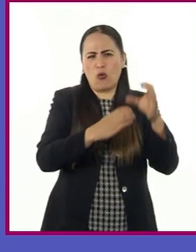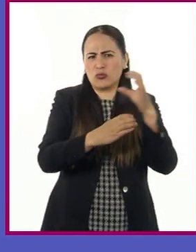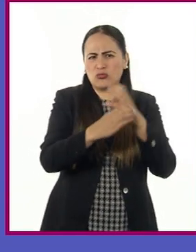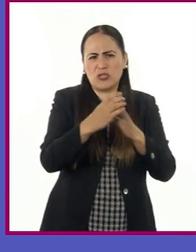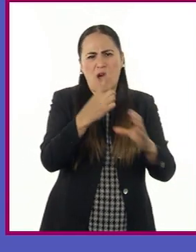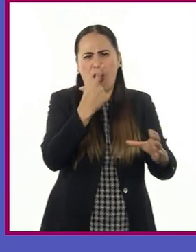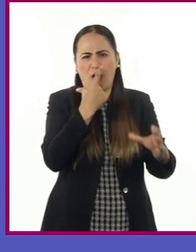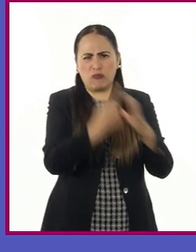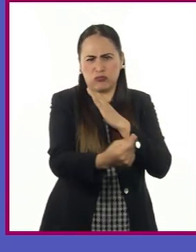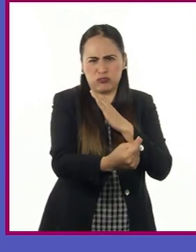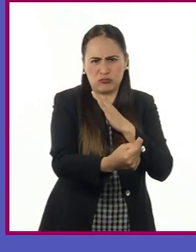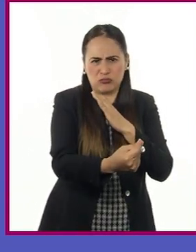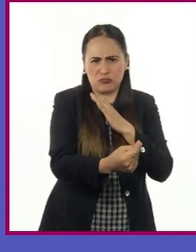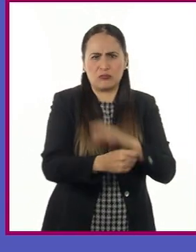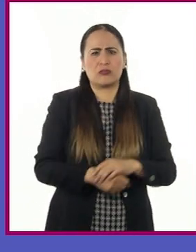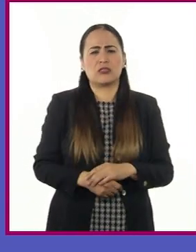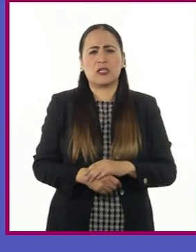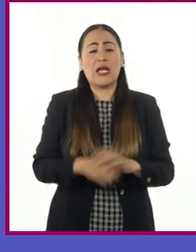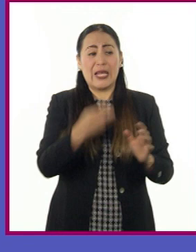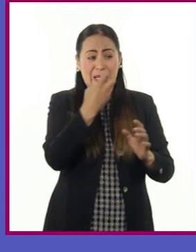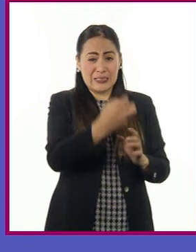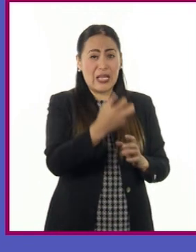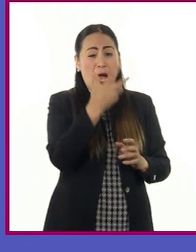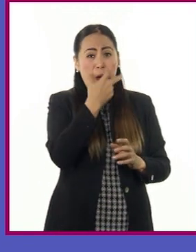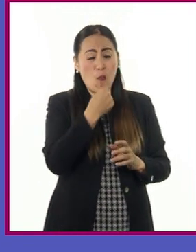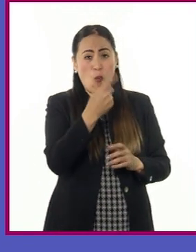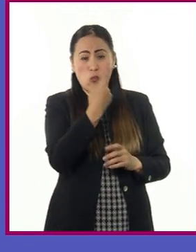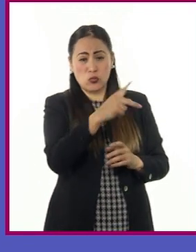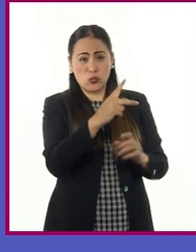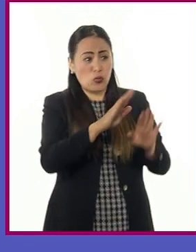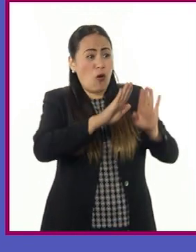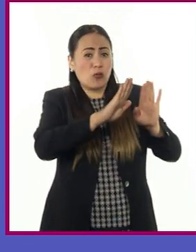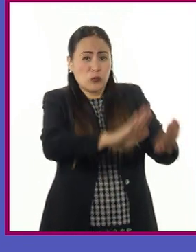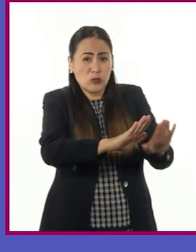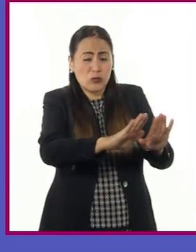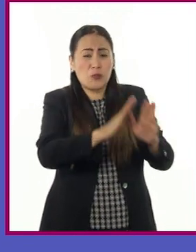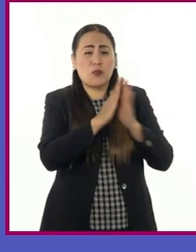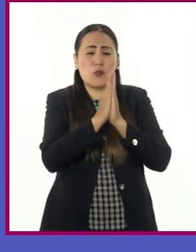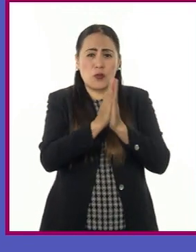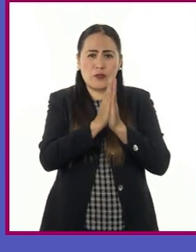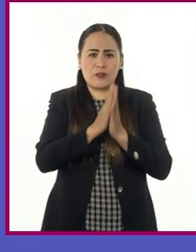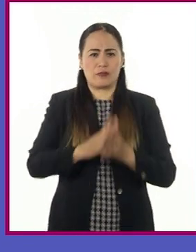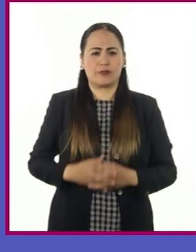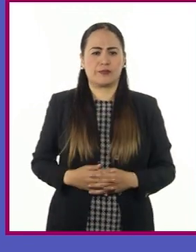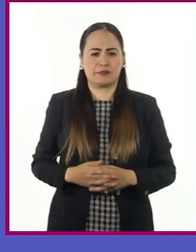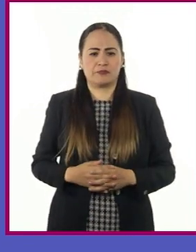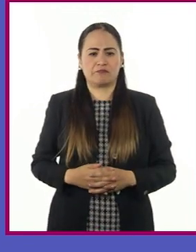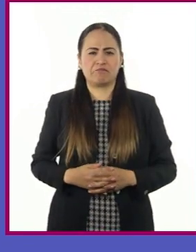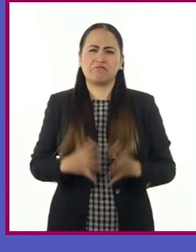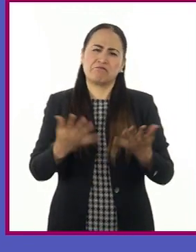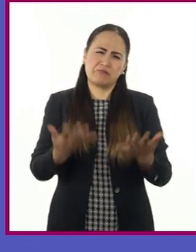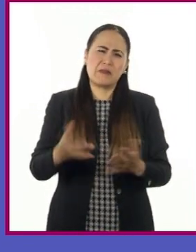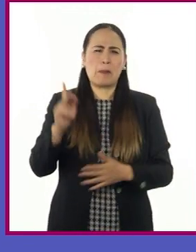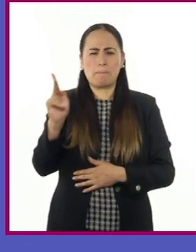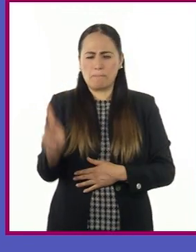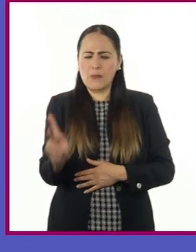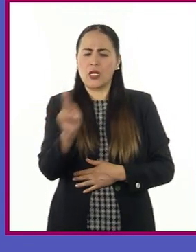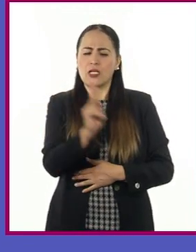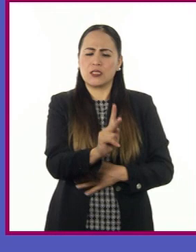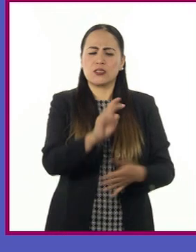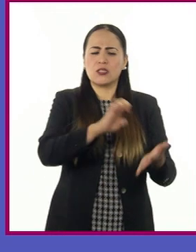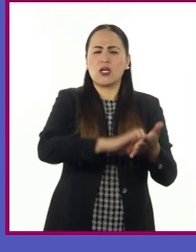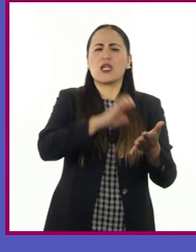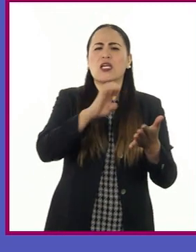le pide a la sombra de ese amor que se detenga. Entonces, este sería un ejemplo de